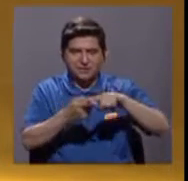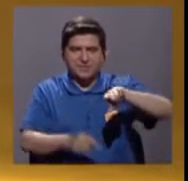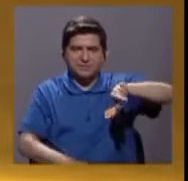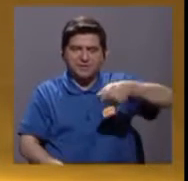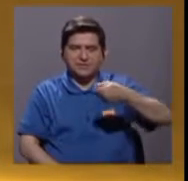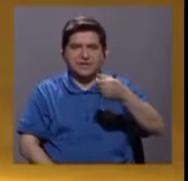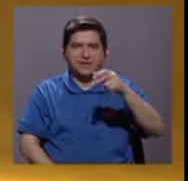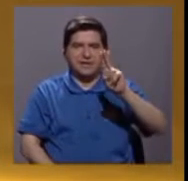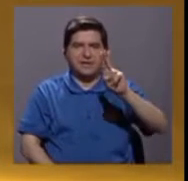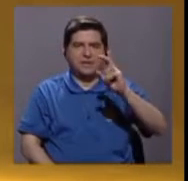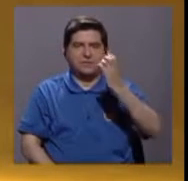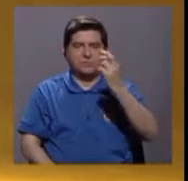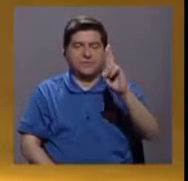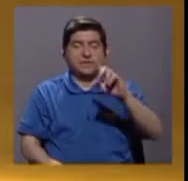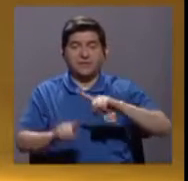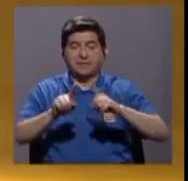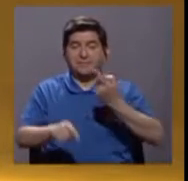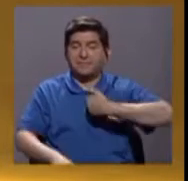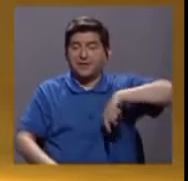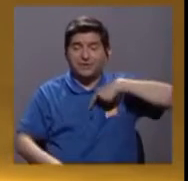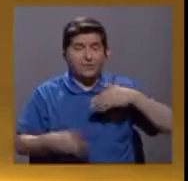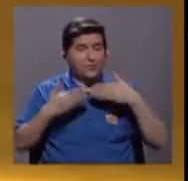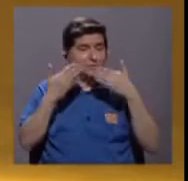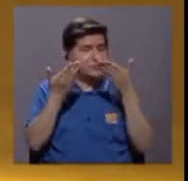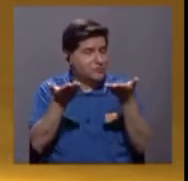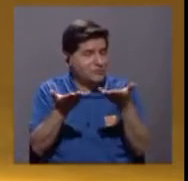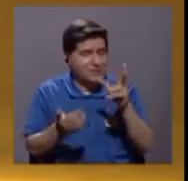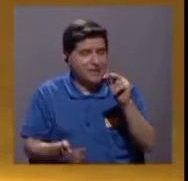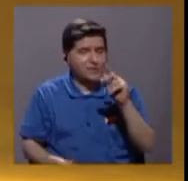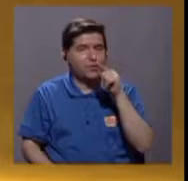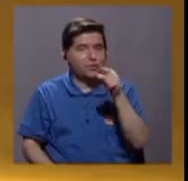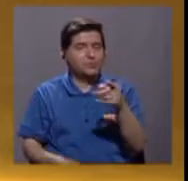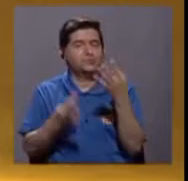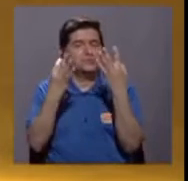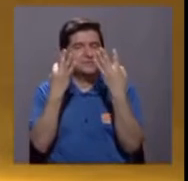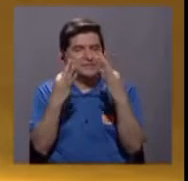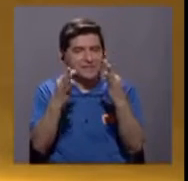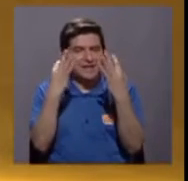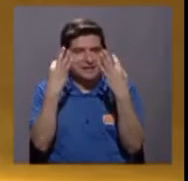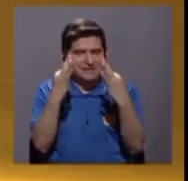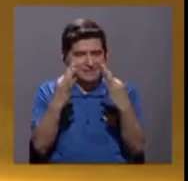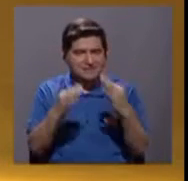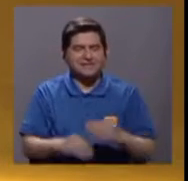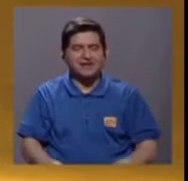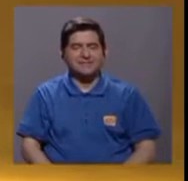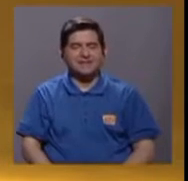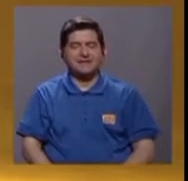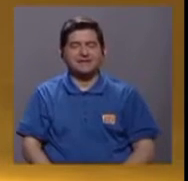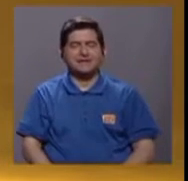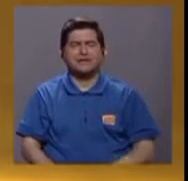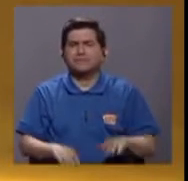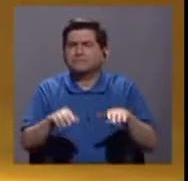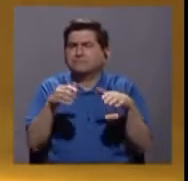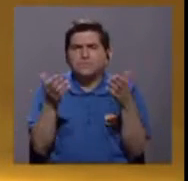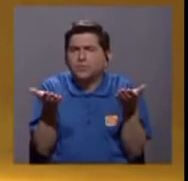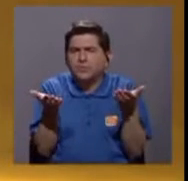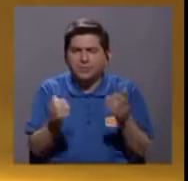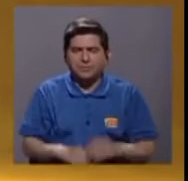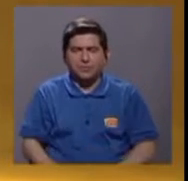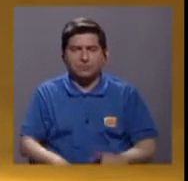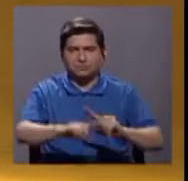pero la salud no se la podemos dar nosotros, la salud se la tienen que procurar ustedes a través de